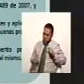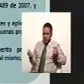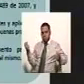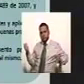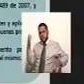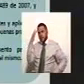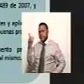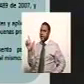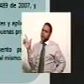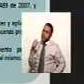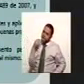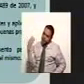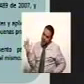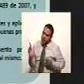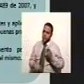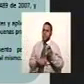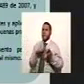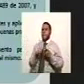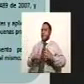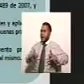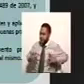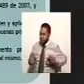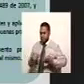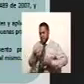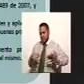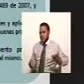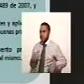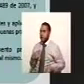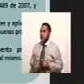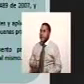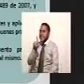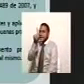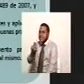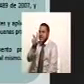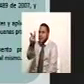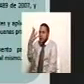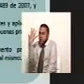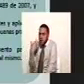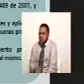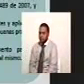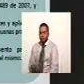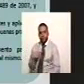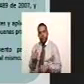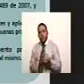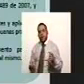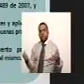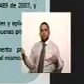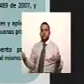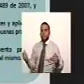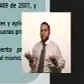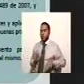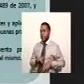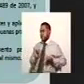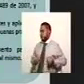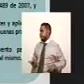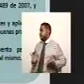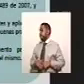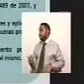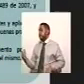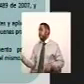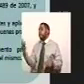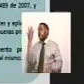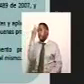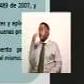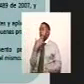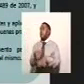vacacionales. 62 días. Y así queremos llegar a la orden. Y fuera de eso,